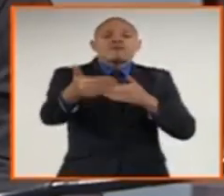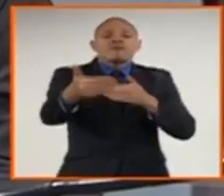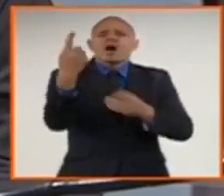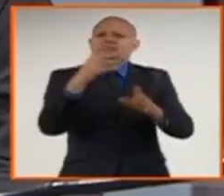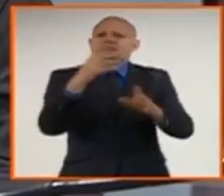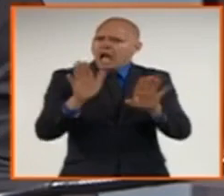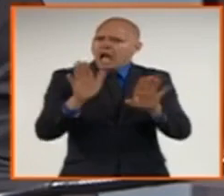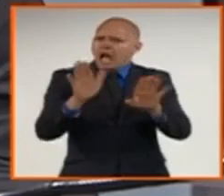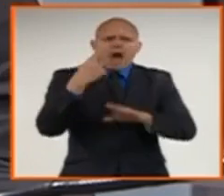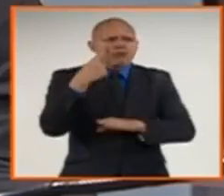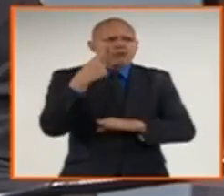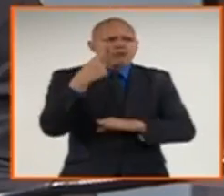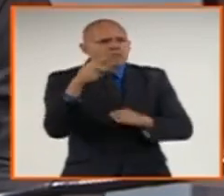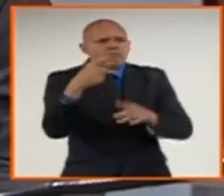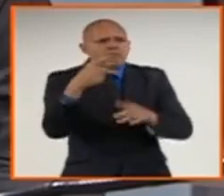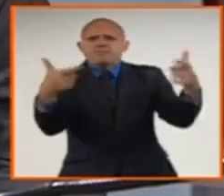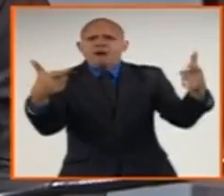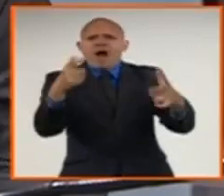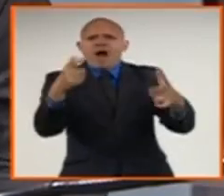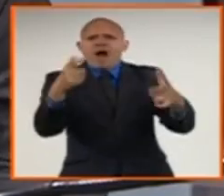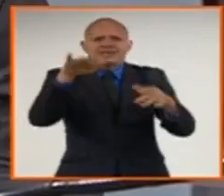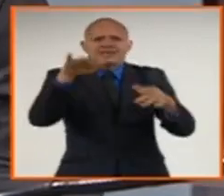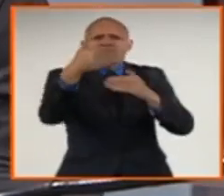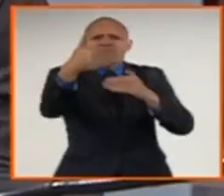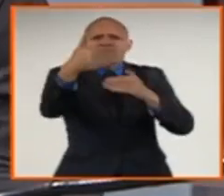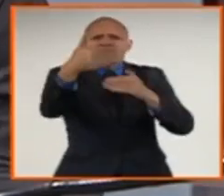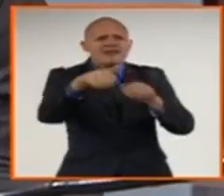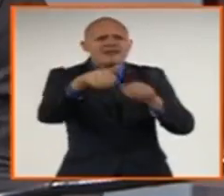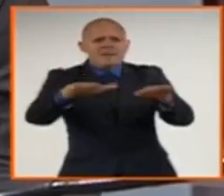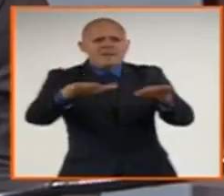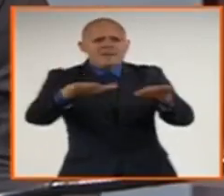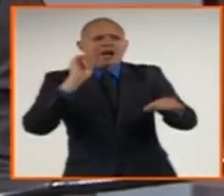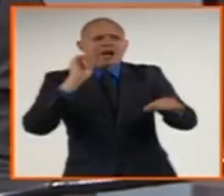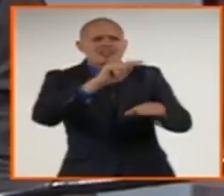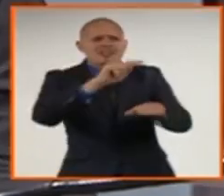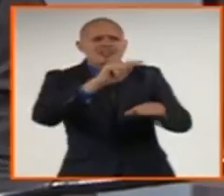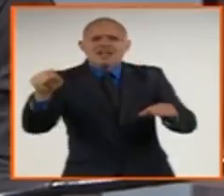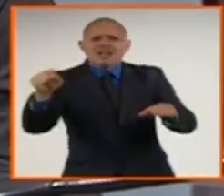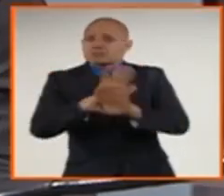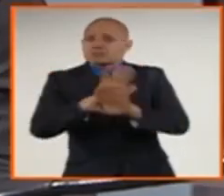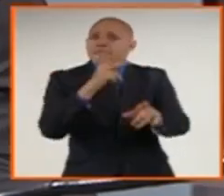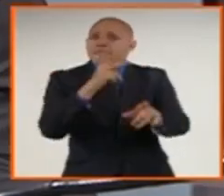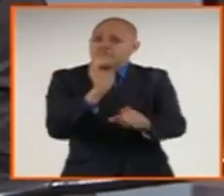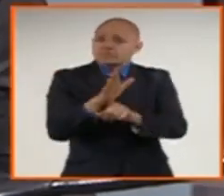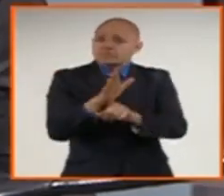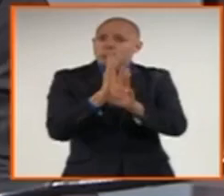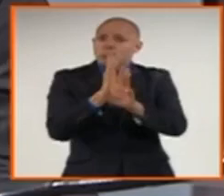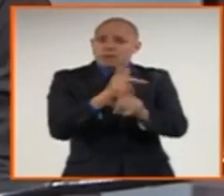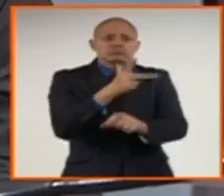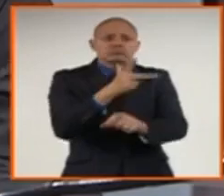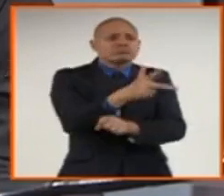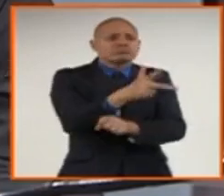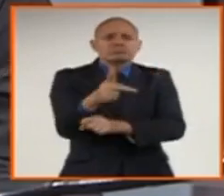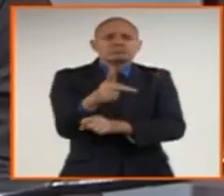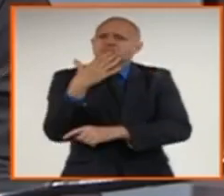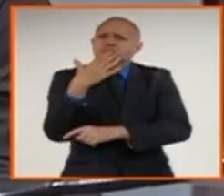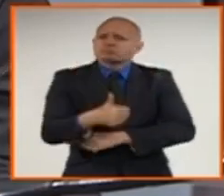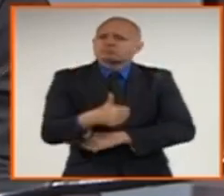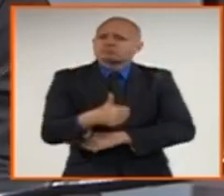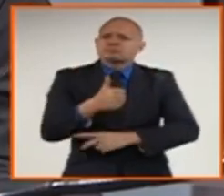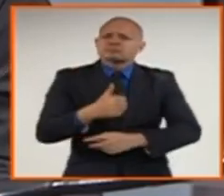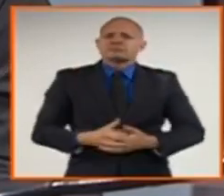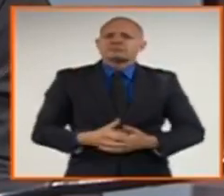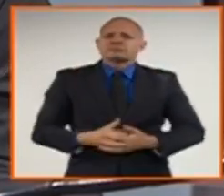campaña masiva de vacunación, ser vacunado y confirmar que la vacuna era muy segura, que no tuvo prácticamente efectos adversos.